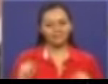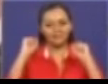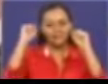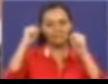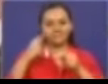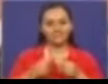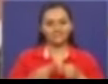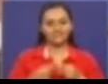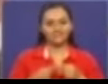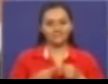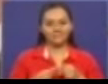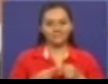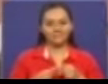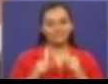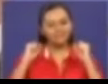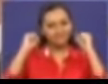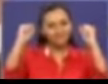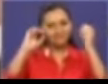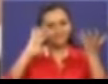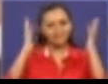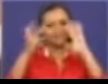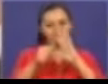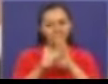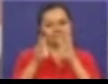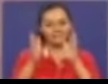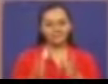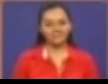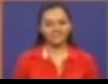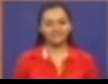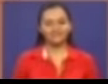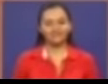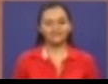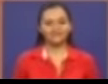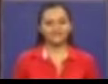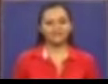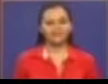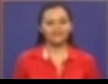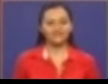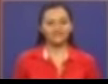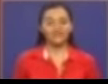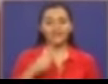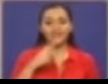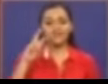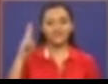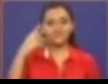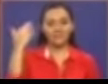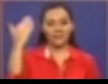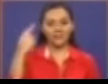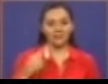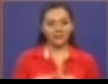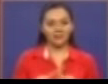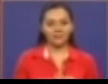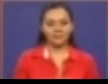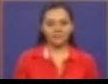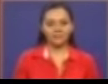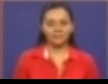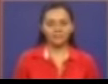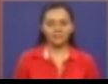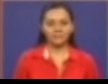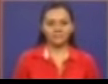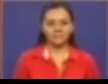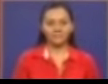Quito! ¡Que viva la revolución ciudadana! La vicealcaldesa de Isabel